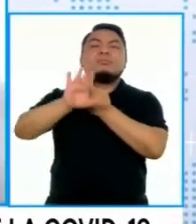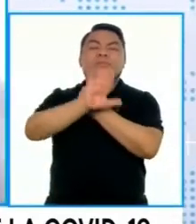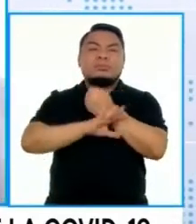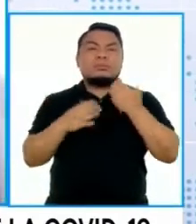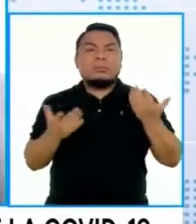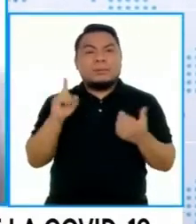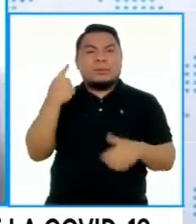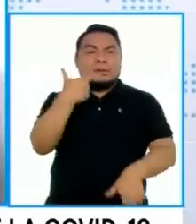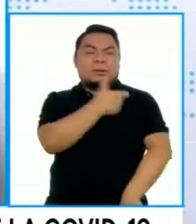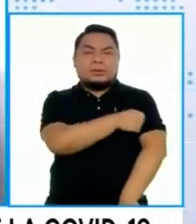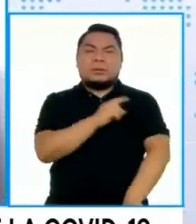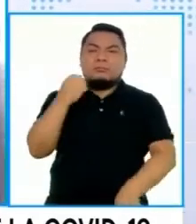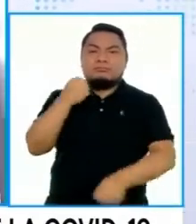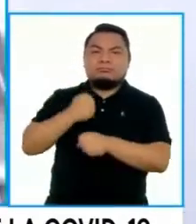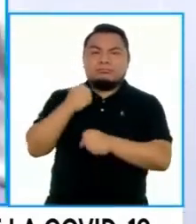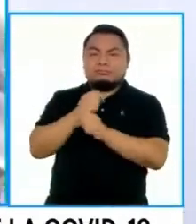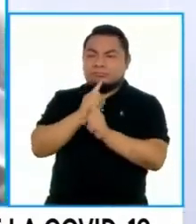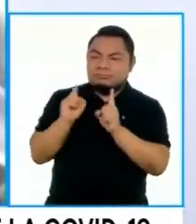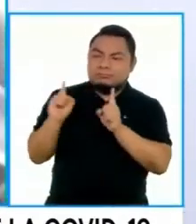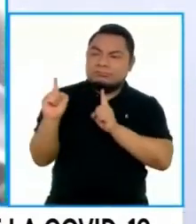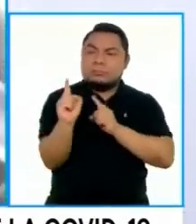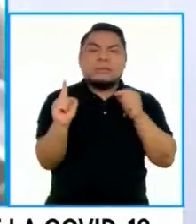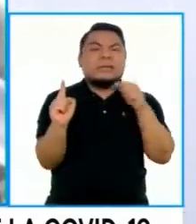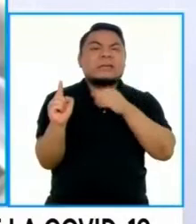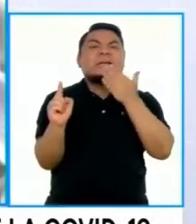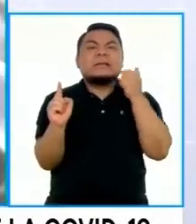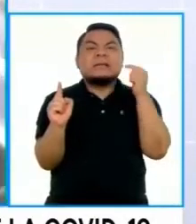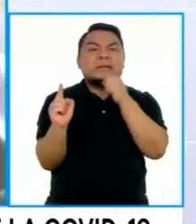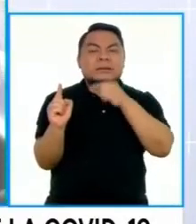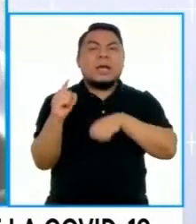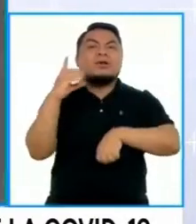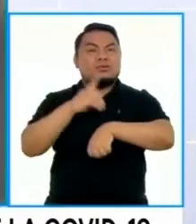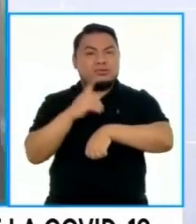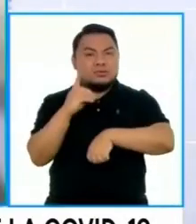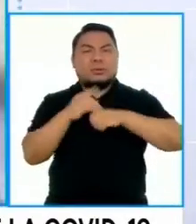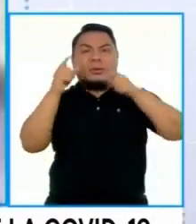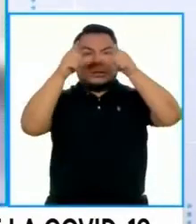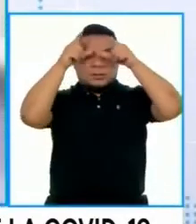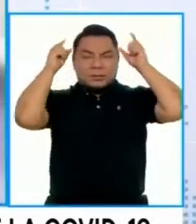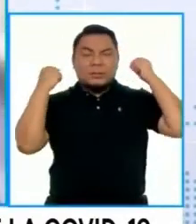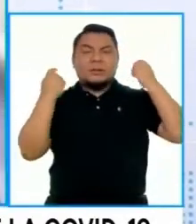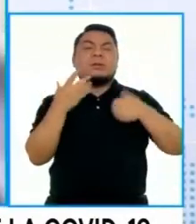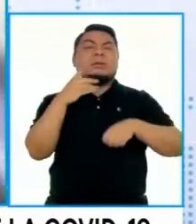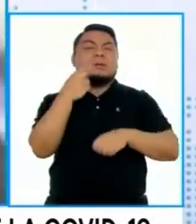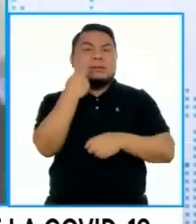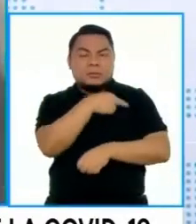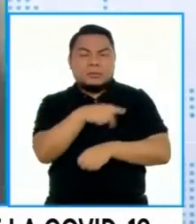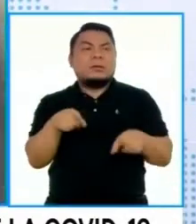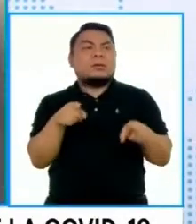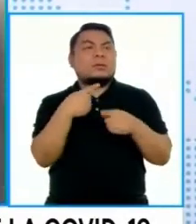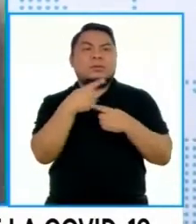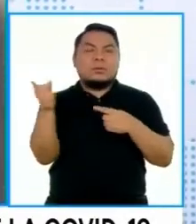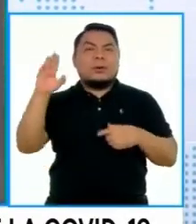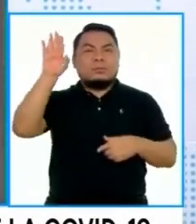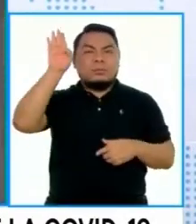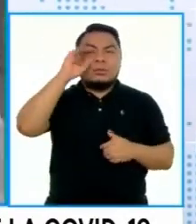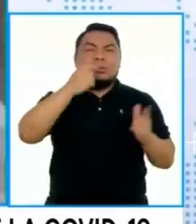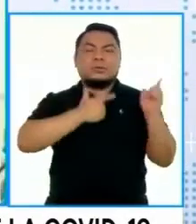al personal que esté en primera línea, es decir, a los médicos, las enfermeras, el personal de salud, la policía, todo